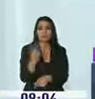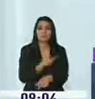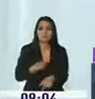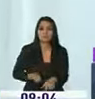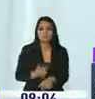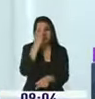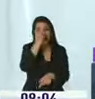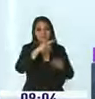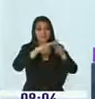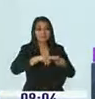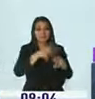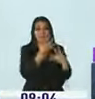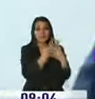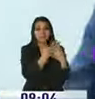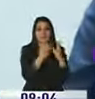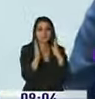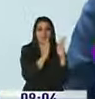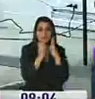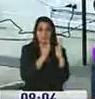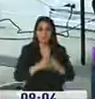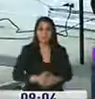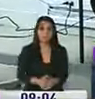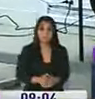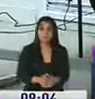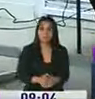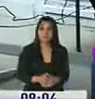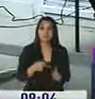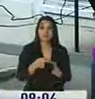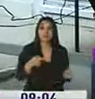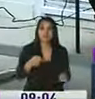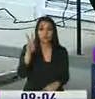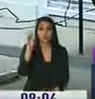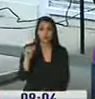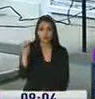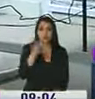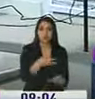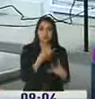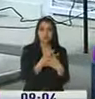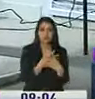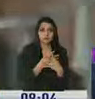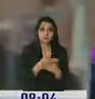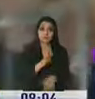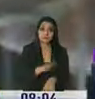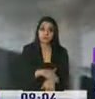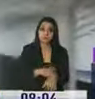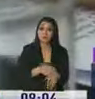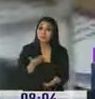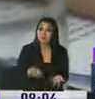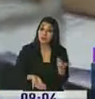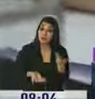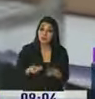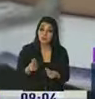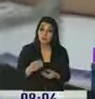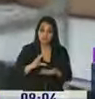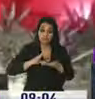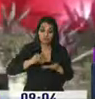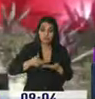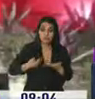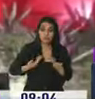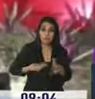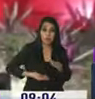de la República, Jorge Glass de Espinel, detenido desde el 2 de octubre y acusado del presunto delito de asociación